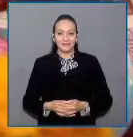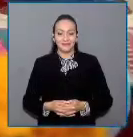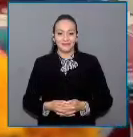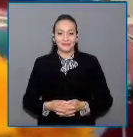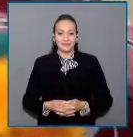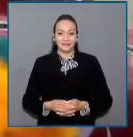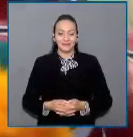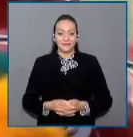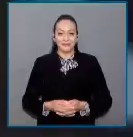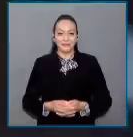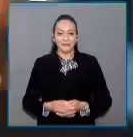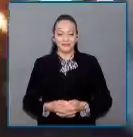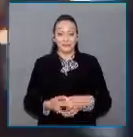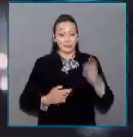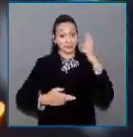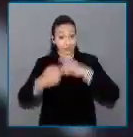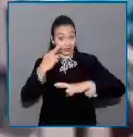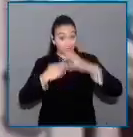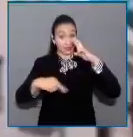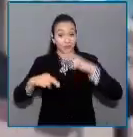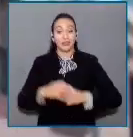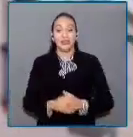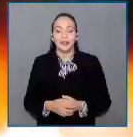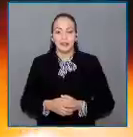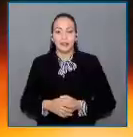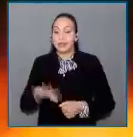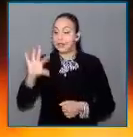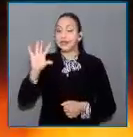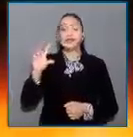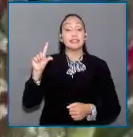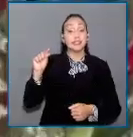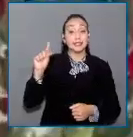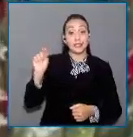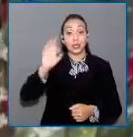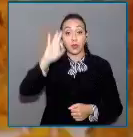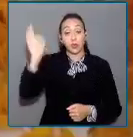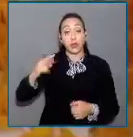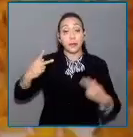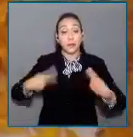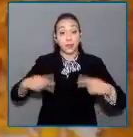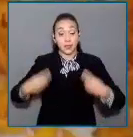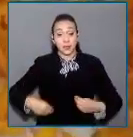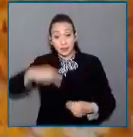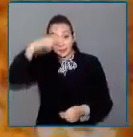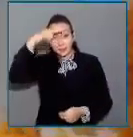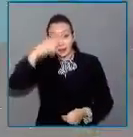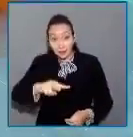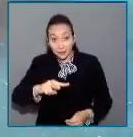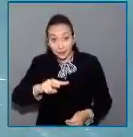Al regresar, el 70% de los mexicanos celebran el Día de Muertos.